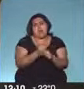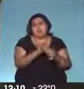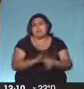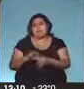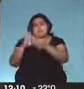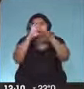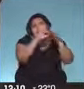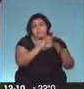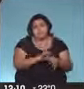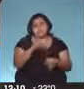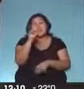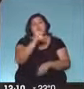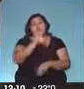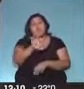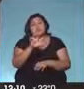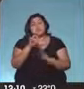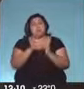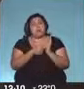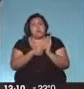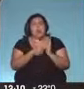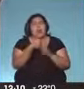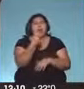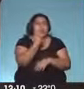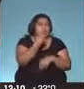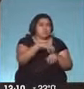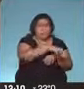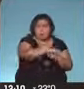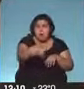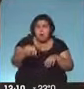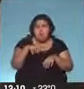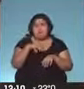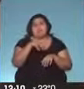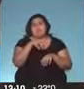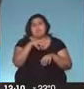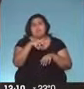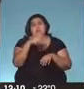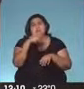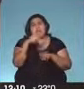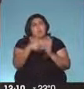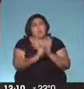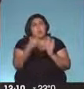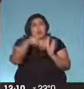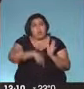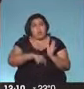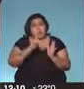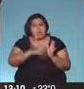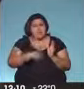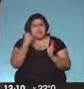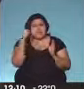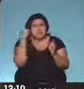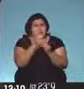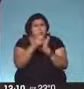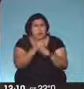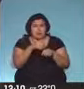nacional, la provincia de Buenos Aires, los municipios de la provincia de Buenos Aires, la ciudad de Buenos Aires, es decir, que el área